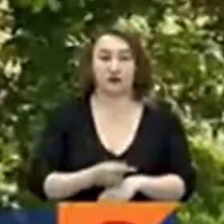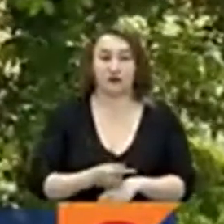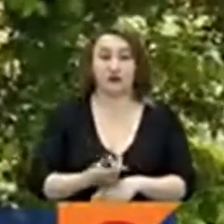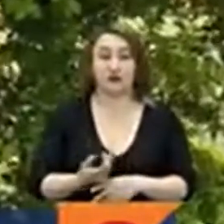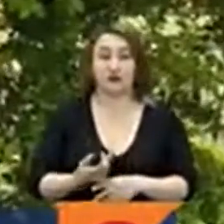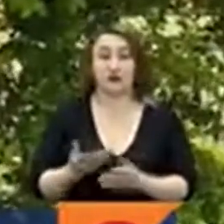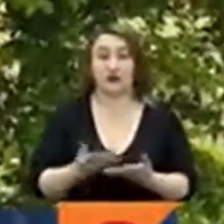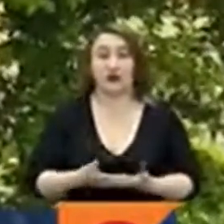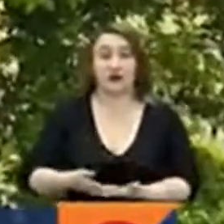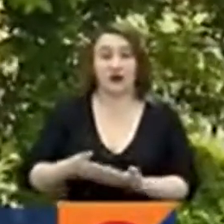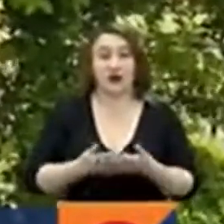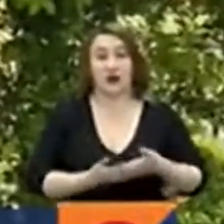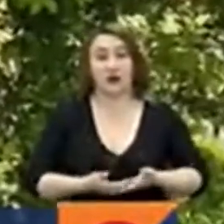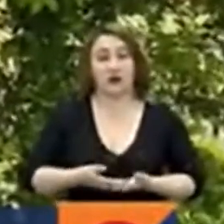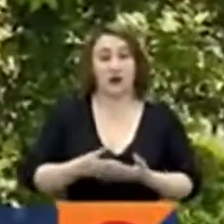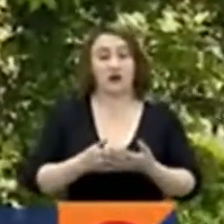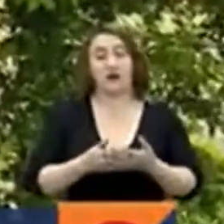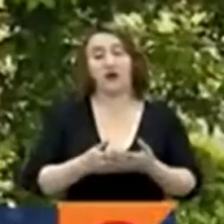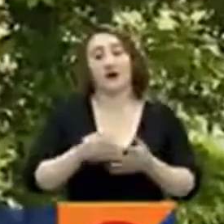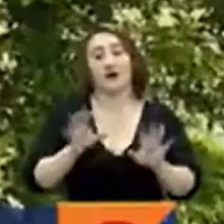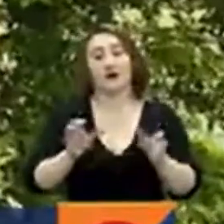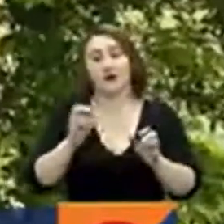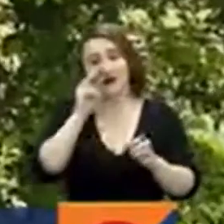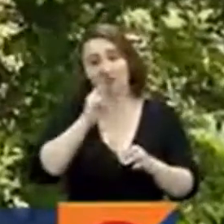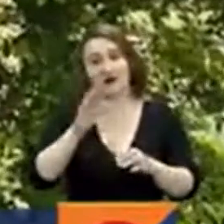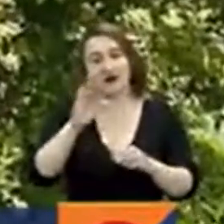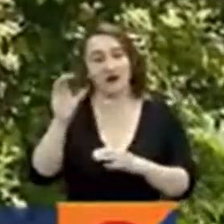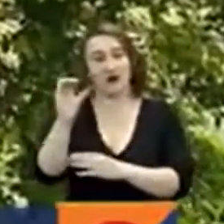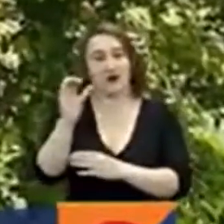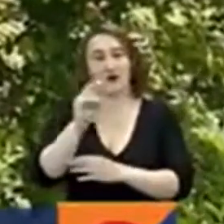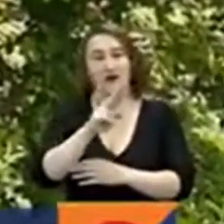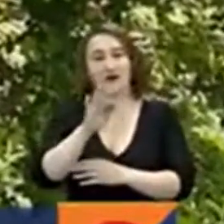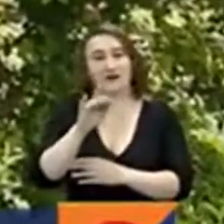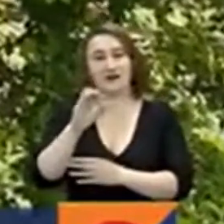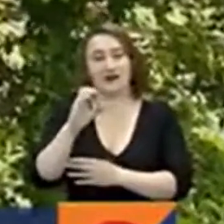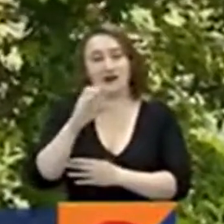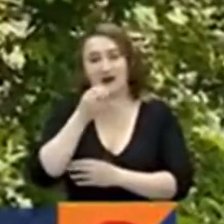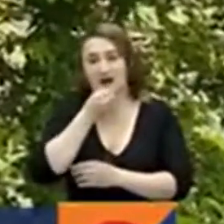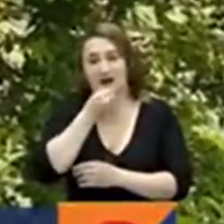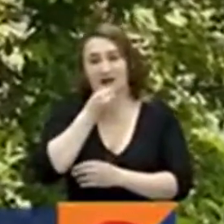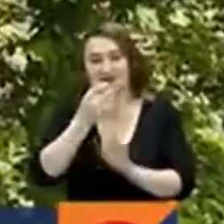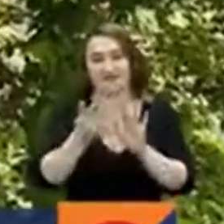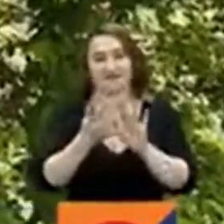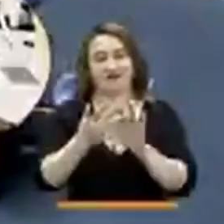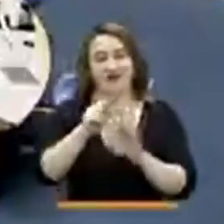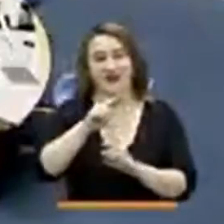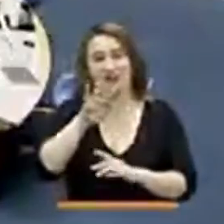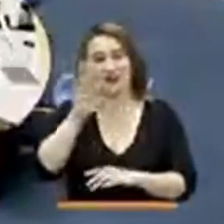Quibdó, Francisco Palacios, Radio Nacional de Colombia, RTVC Noticias, conectados 24/7.